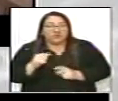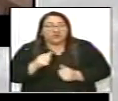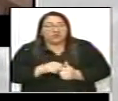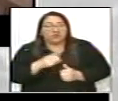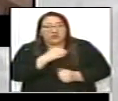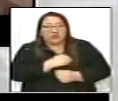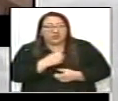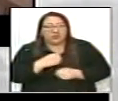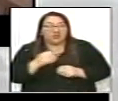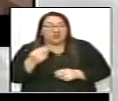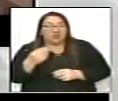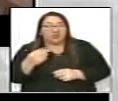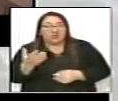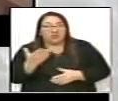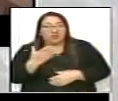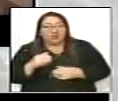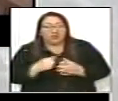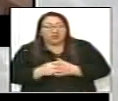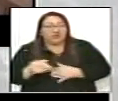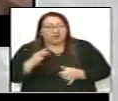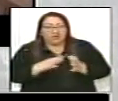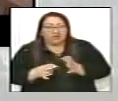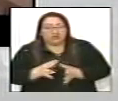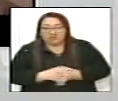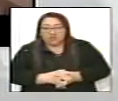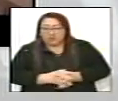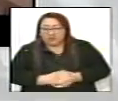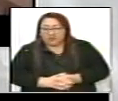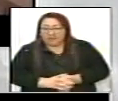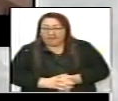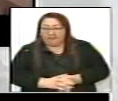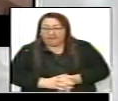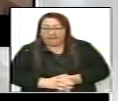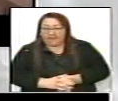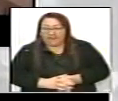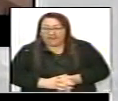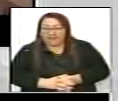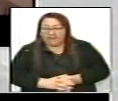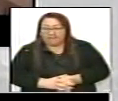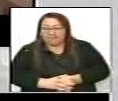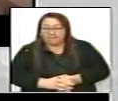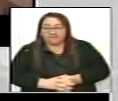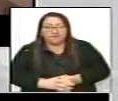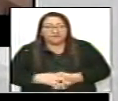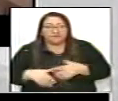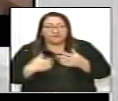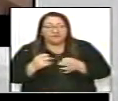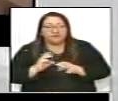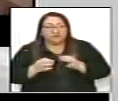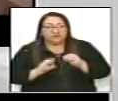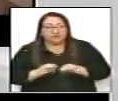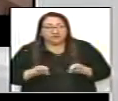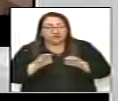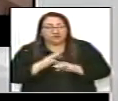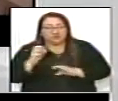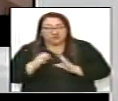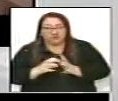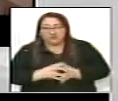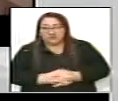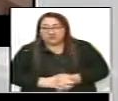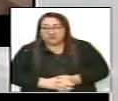MEF, el tema de las exigencias y financiamiento, así como el proceso económico de este importante